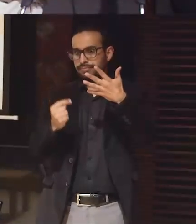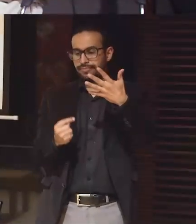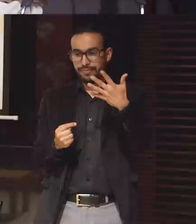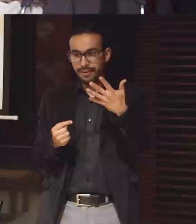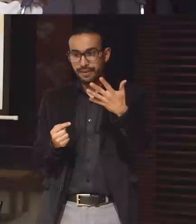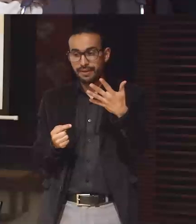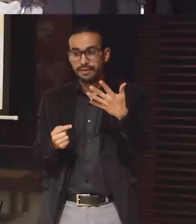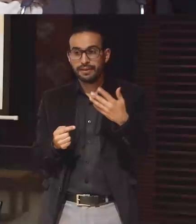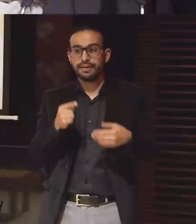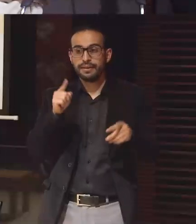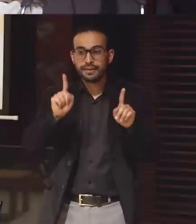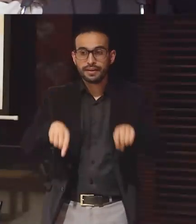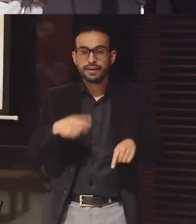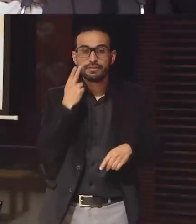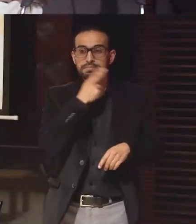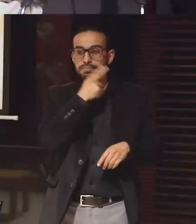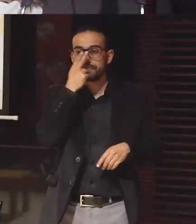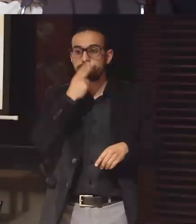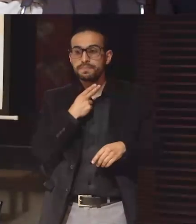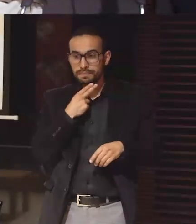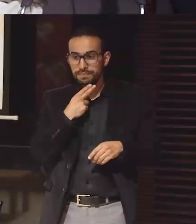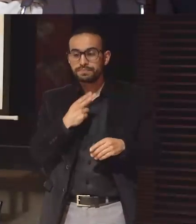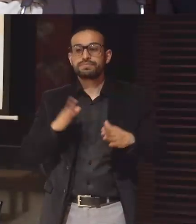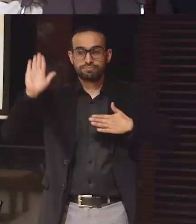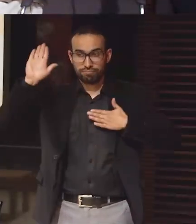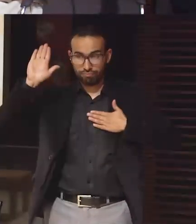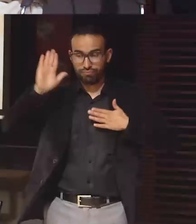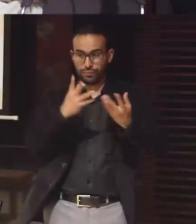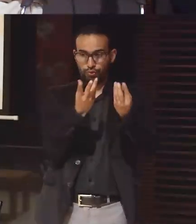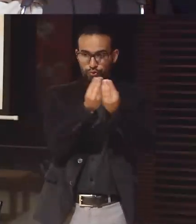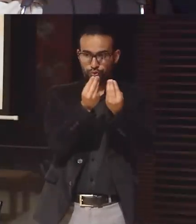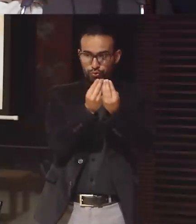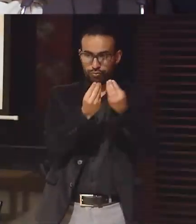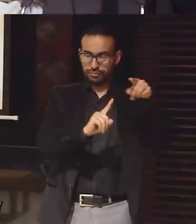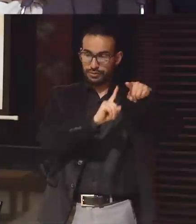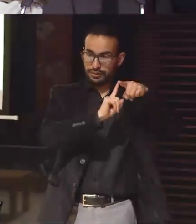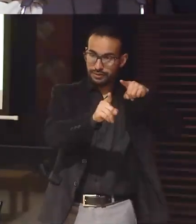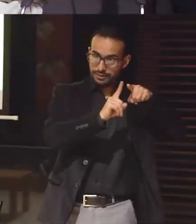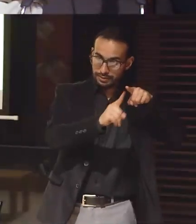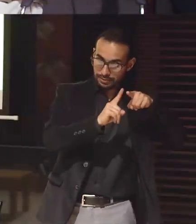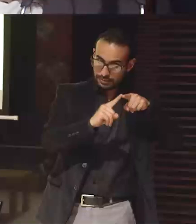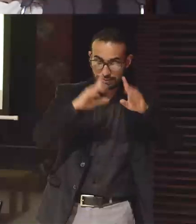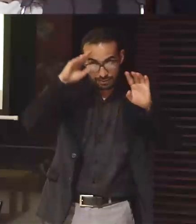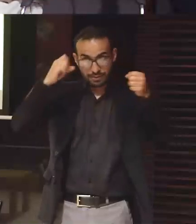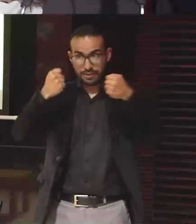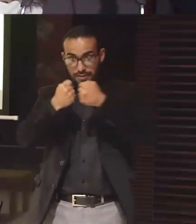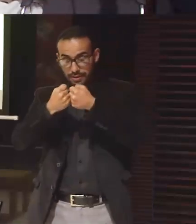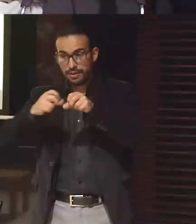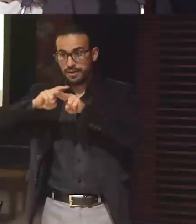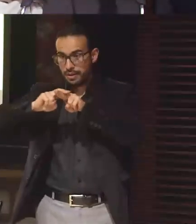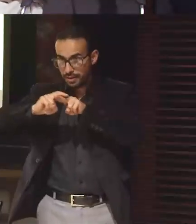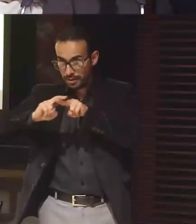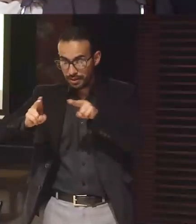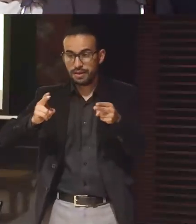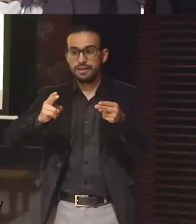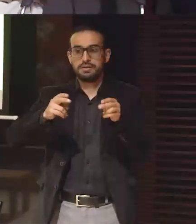el compromiso del equipo Transmilenio con el metro, con la ciudad y con los usuarios. Para